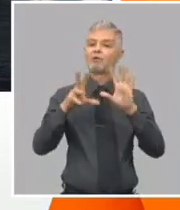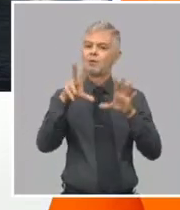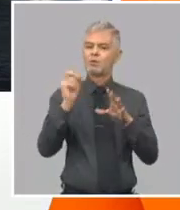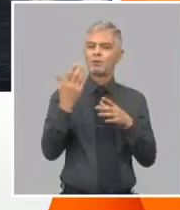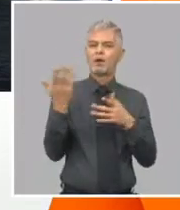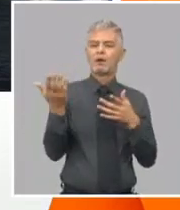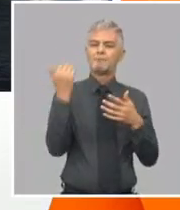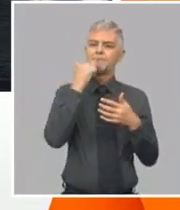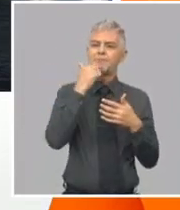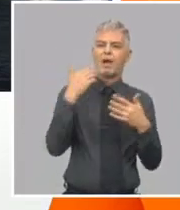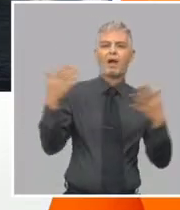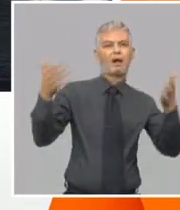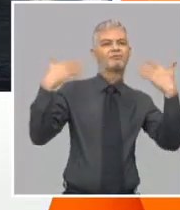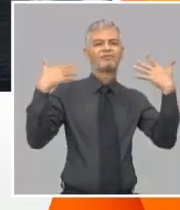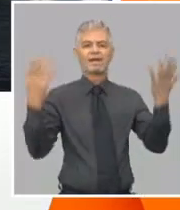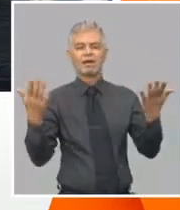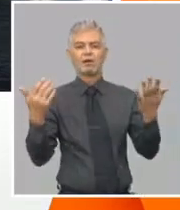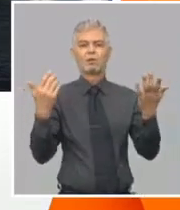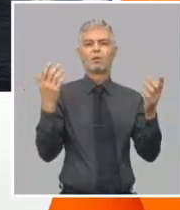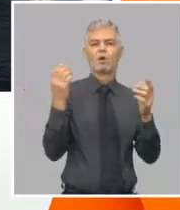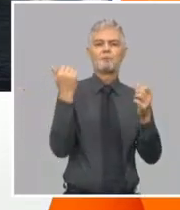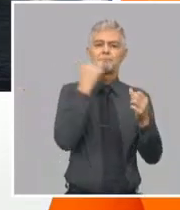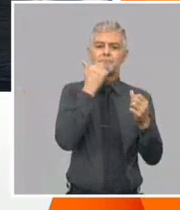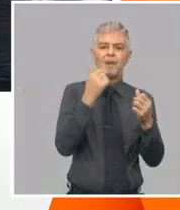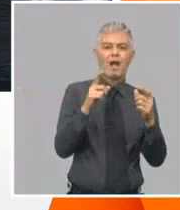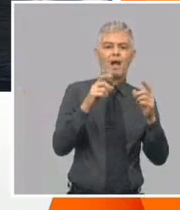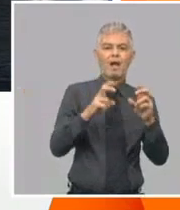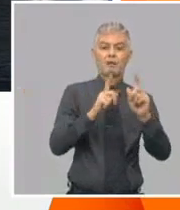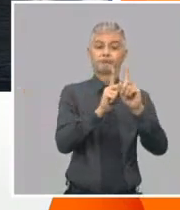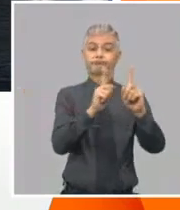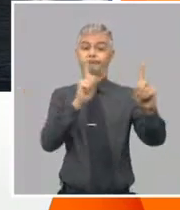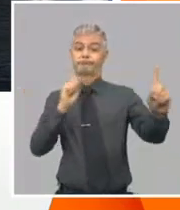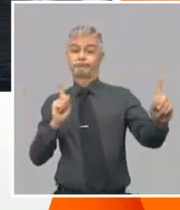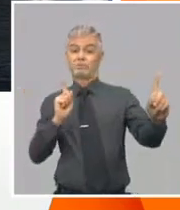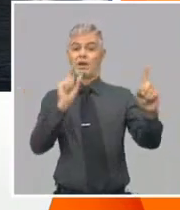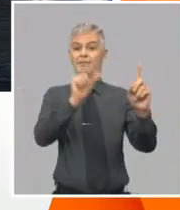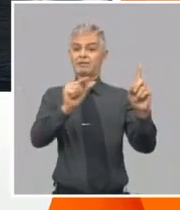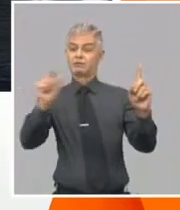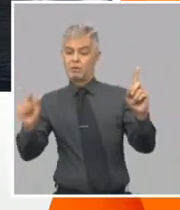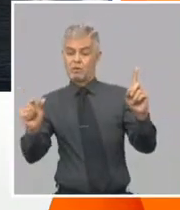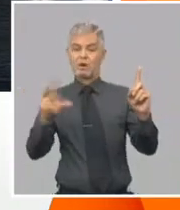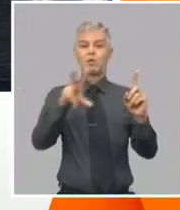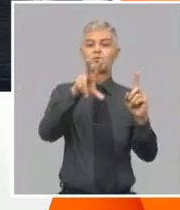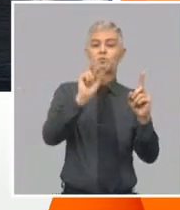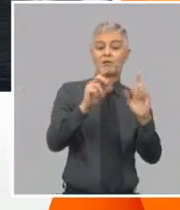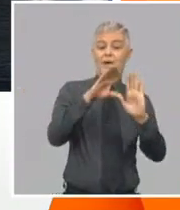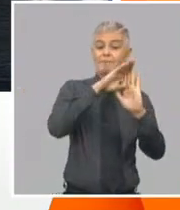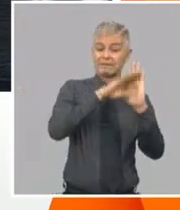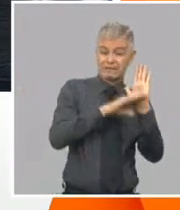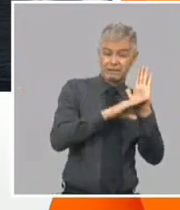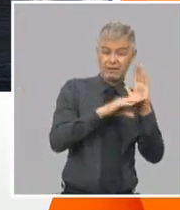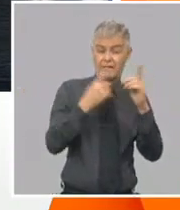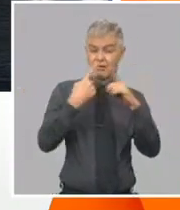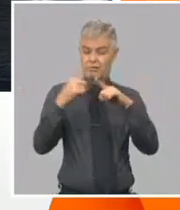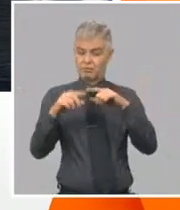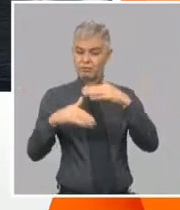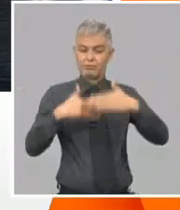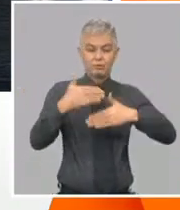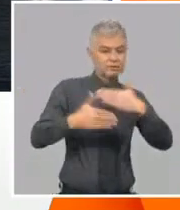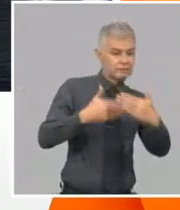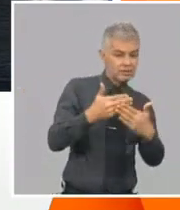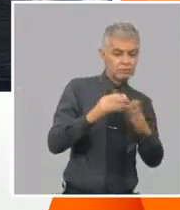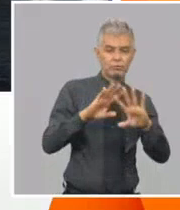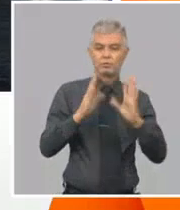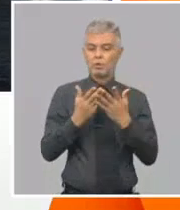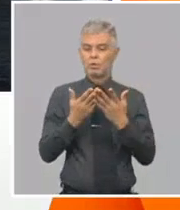ventilación de capacidad para mayor distanciamiento como se ha dicho nuevas las nuevas medidas y los nuevos protocolos de sas sanitarios